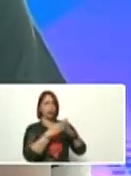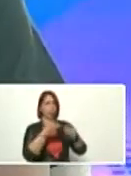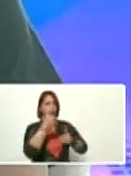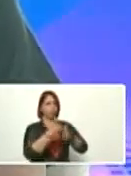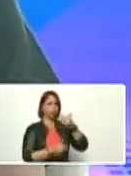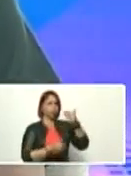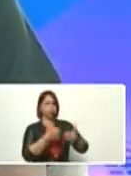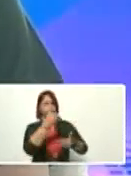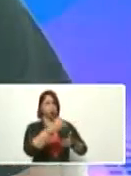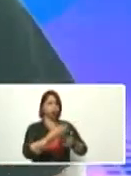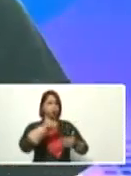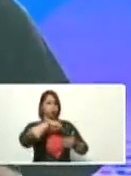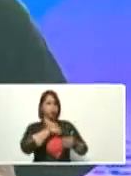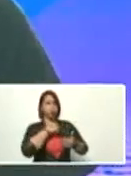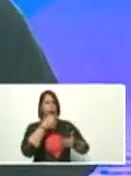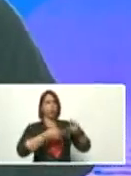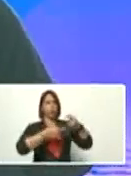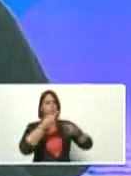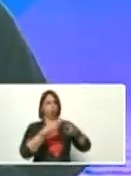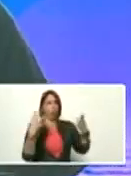que hemos construido juntos como pueblo.